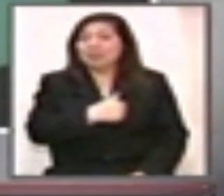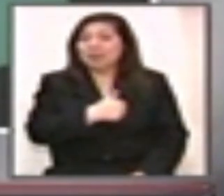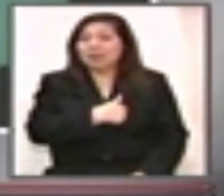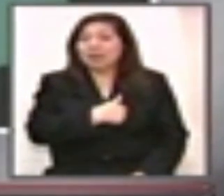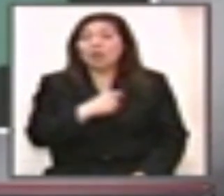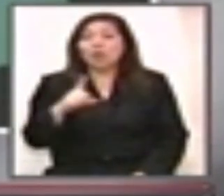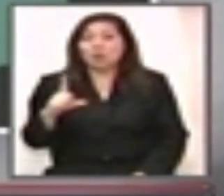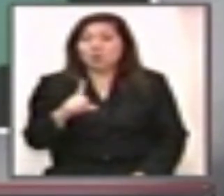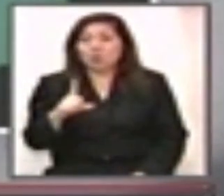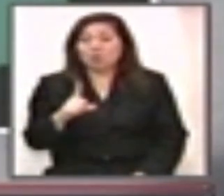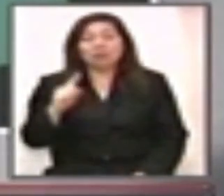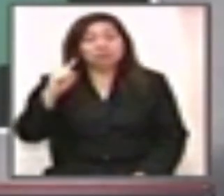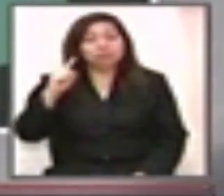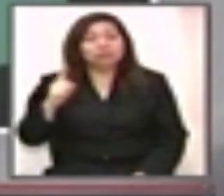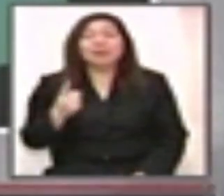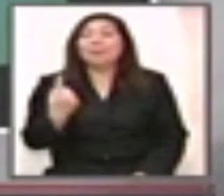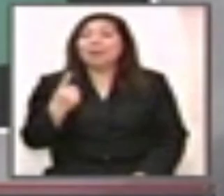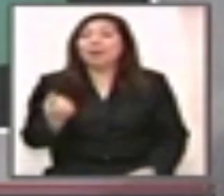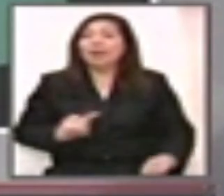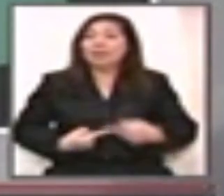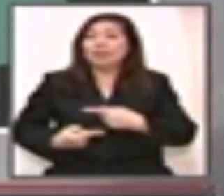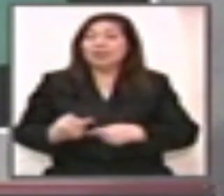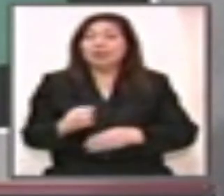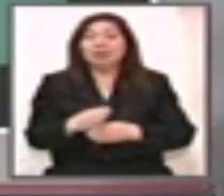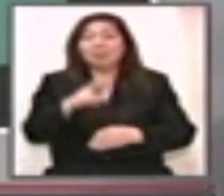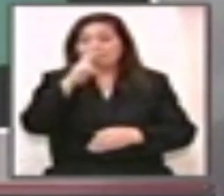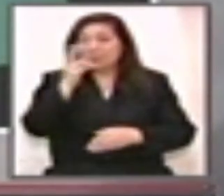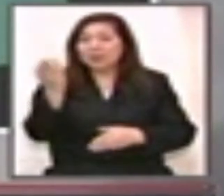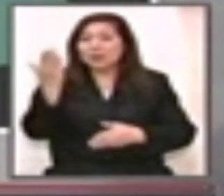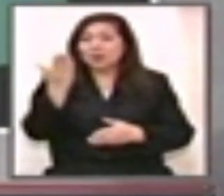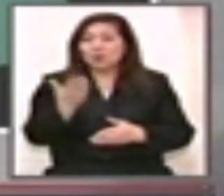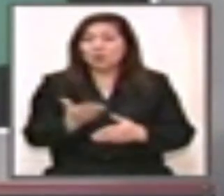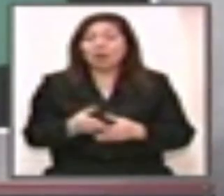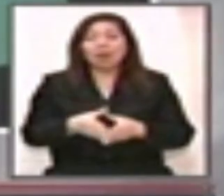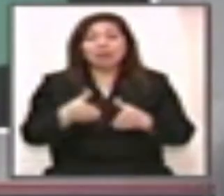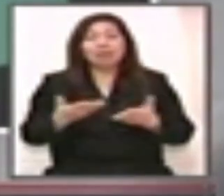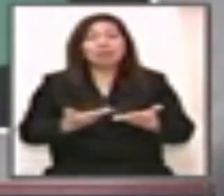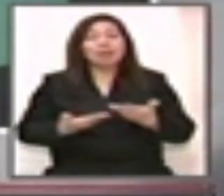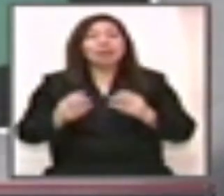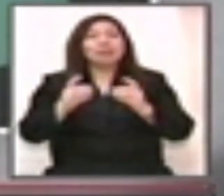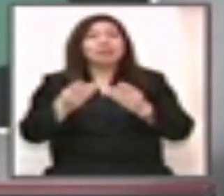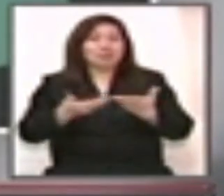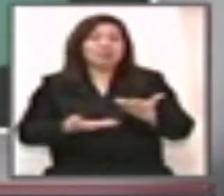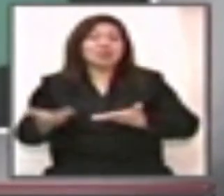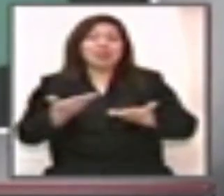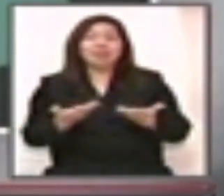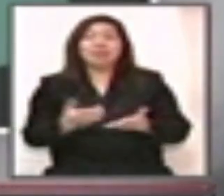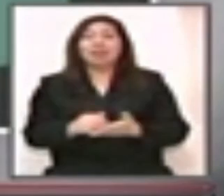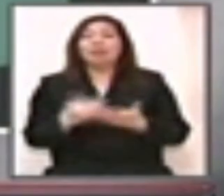día lunes estamos inaugurando para traer artesanía peruana a grandes tiendas de departamento y en